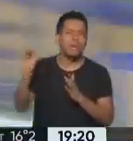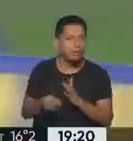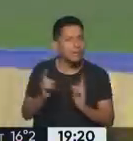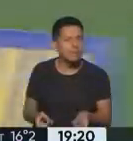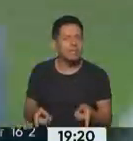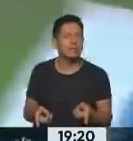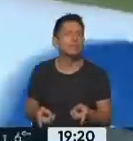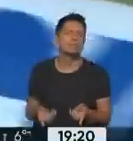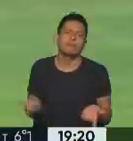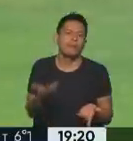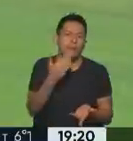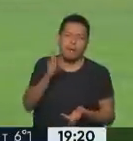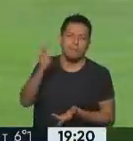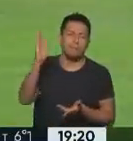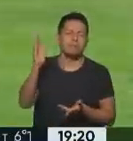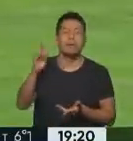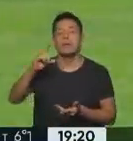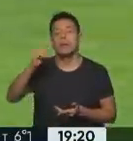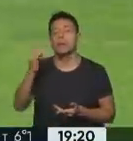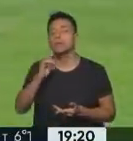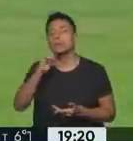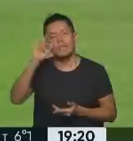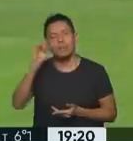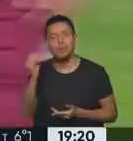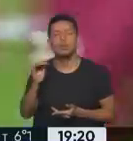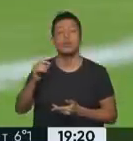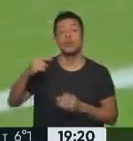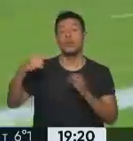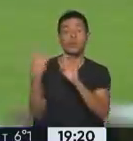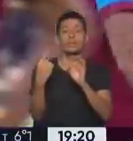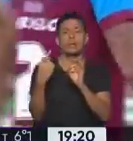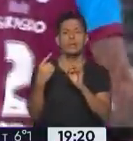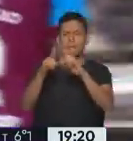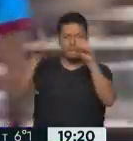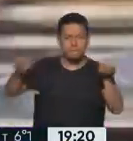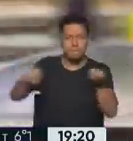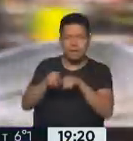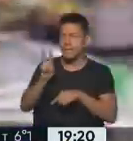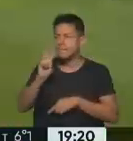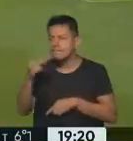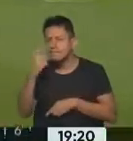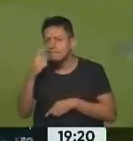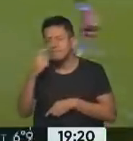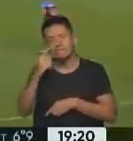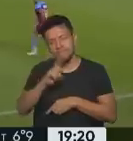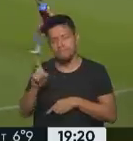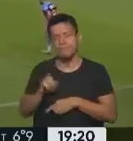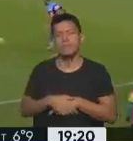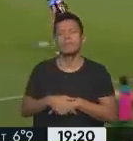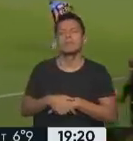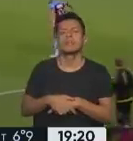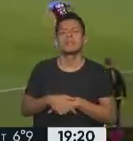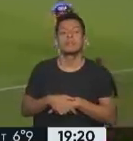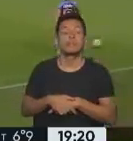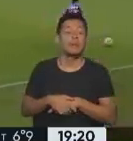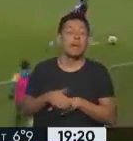Claro, perdió ante Boca. Cauterucho marcaba el 1-0. VAR, revisión, señores. Adentro, gol de Aldo Civi. Empezó después